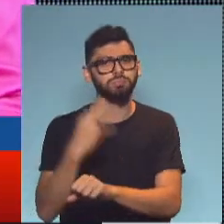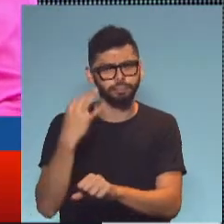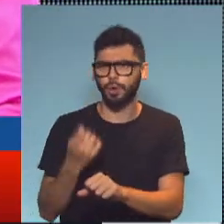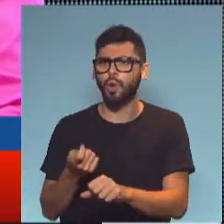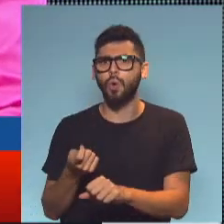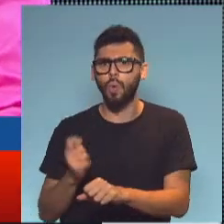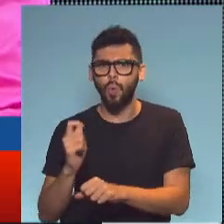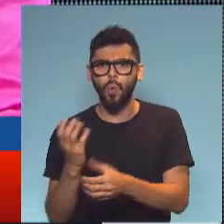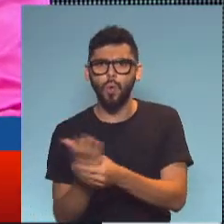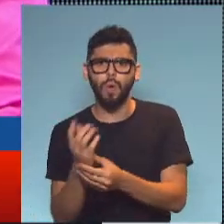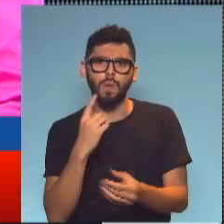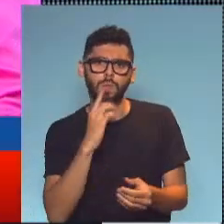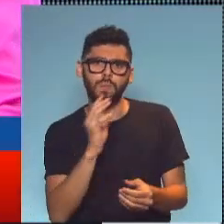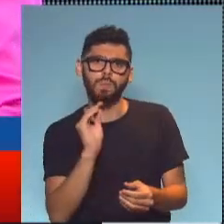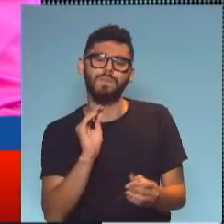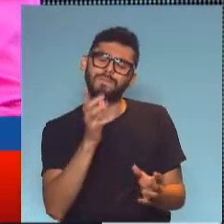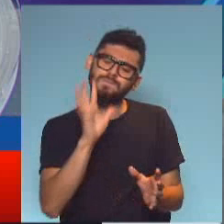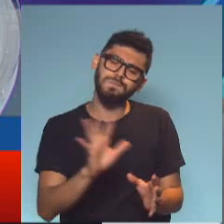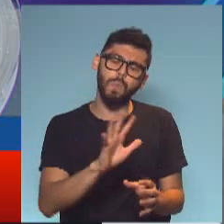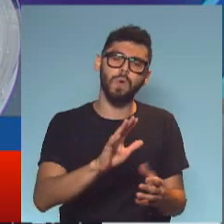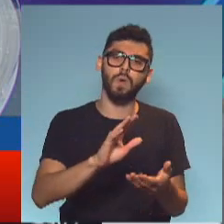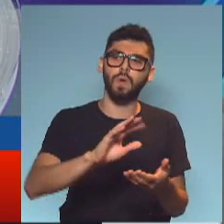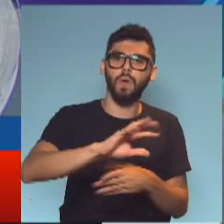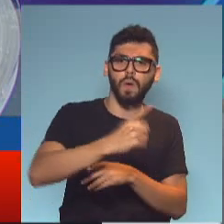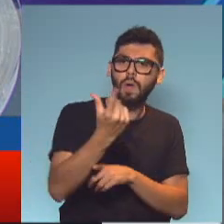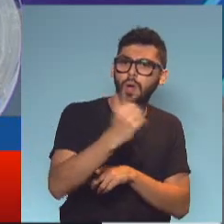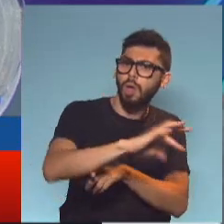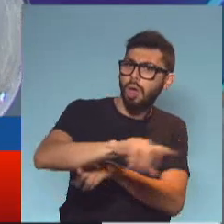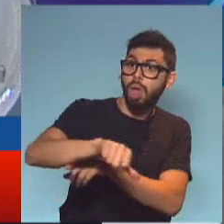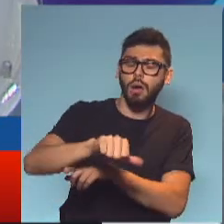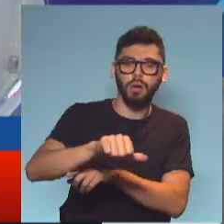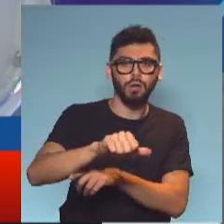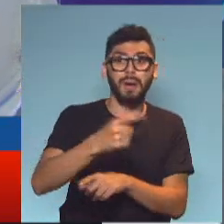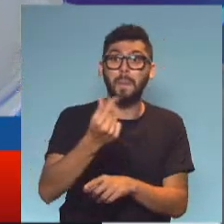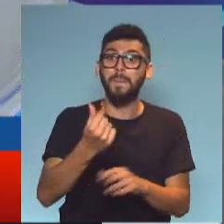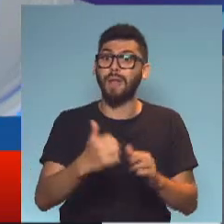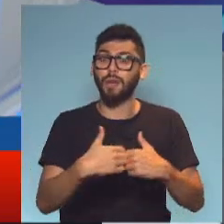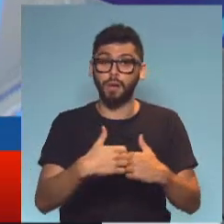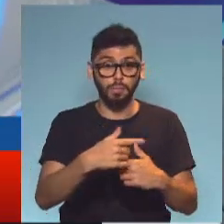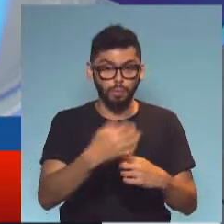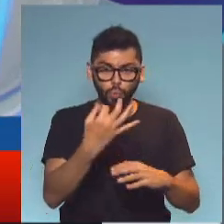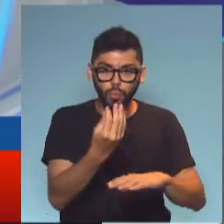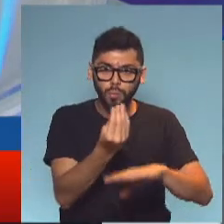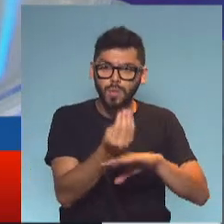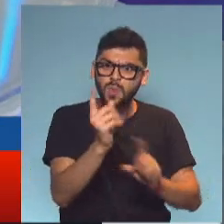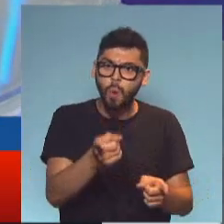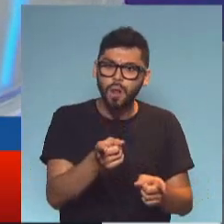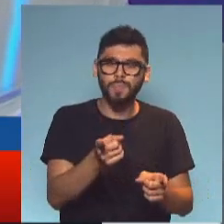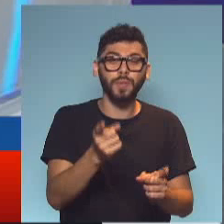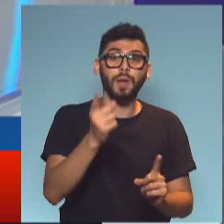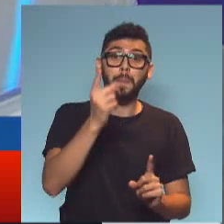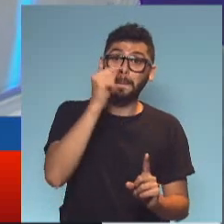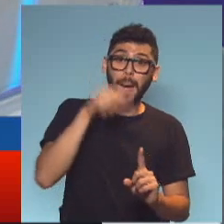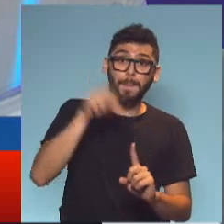casos de corrupción muy fuertes, de lavado de dinero, y llega incluso a la candidatura con eso. Alberto Fujimori, condenado por